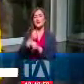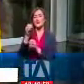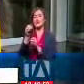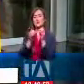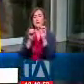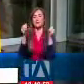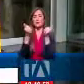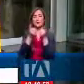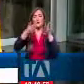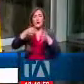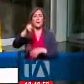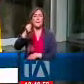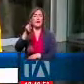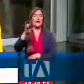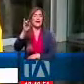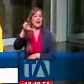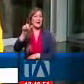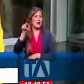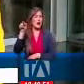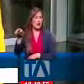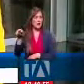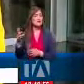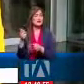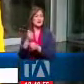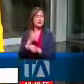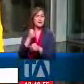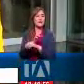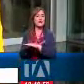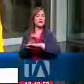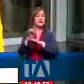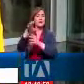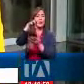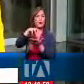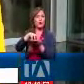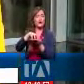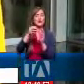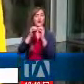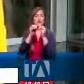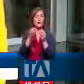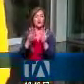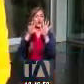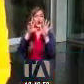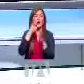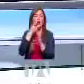despacho del asambleísta Pereira, también se desempeña como director provincial de Pachacútica en El Oro.